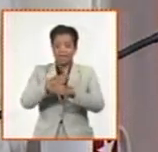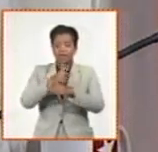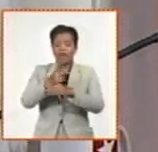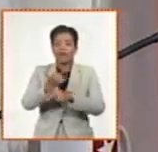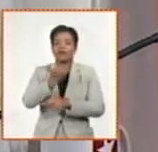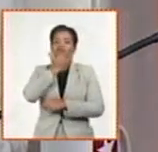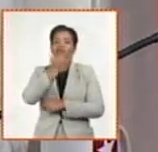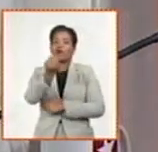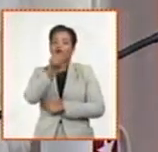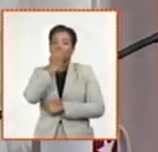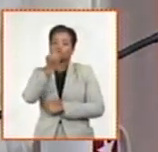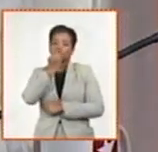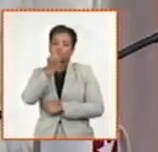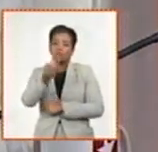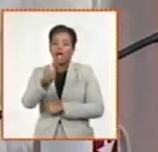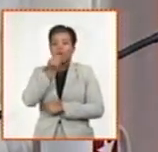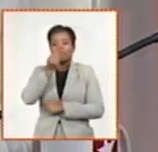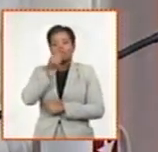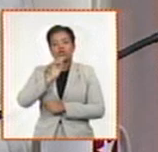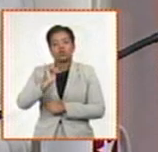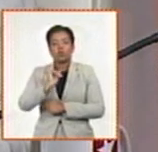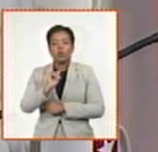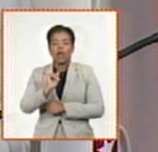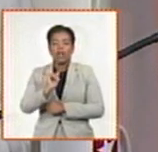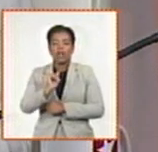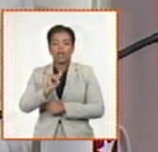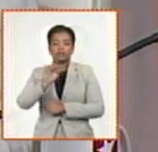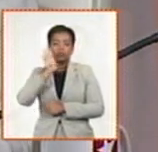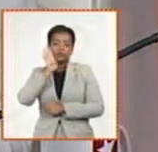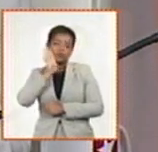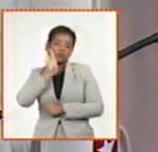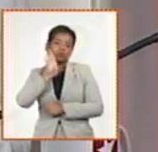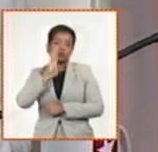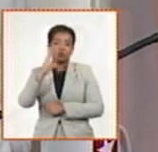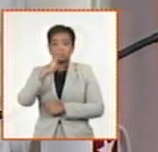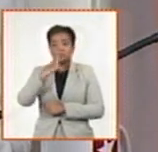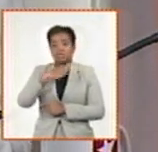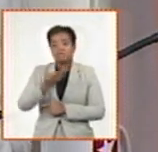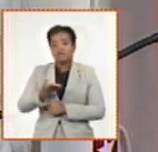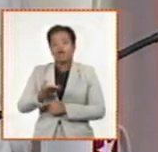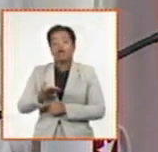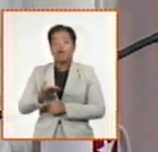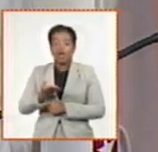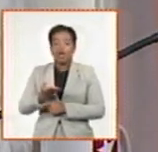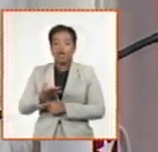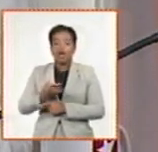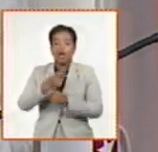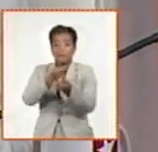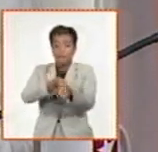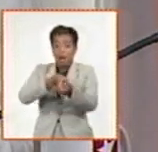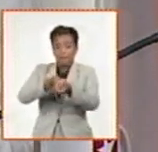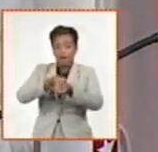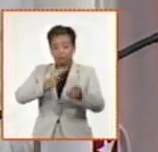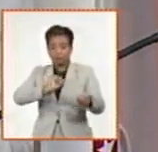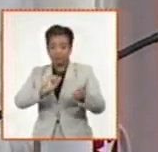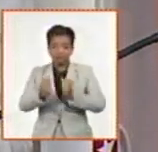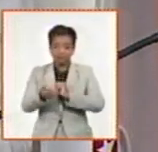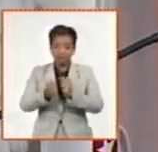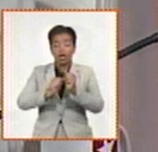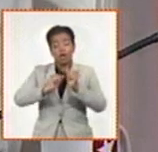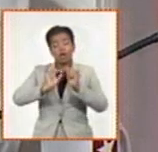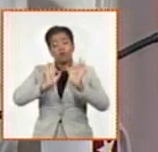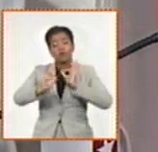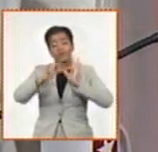de alimentos contaminados con productos químicos. Entonces, la salud, la protección, la necesidad de la protección de los